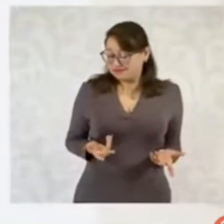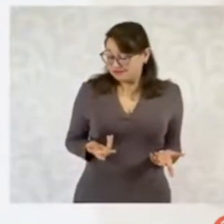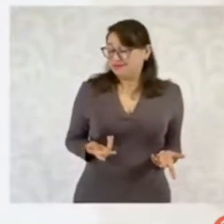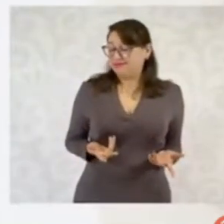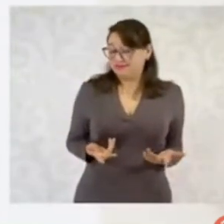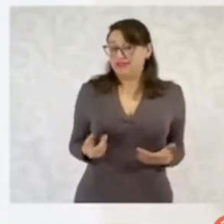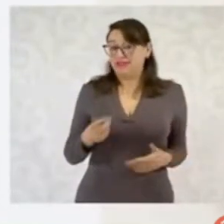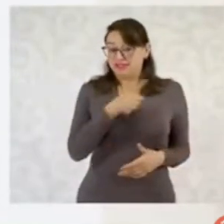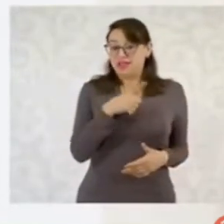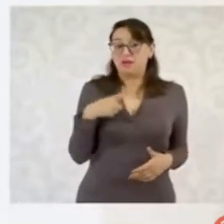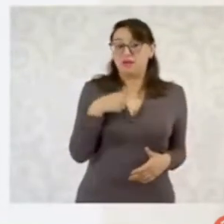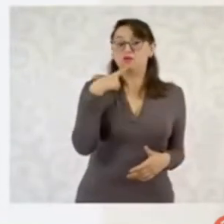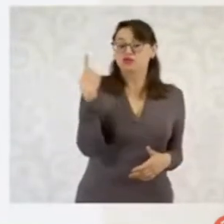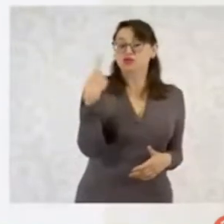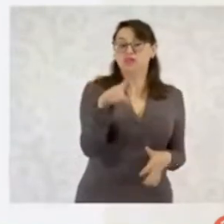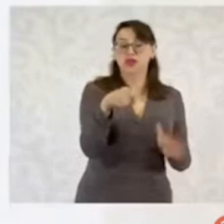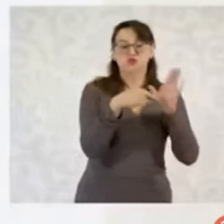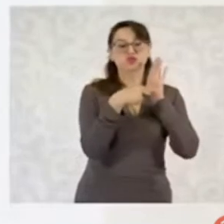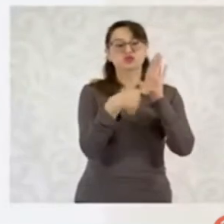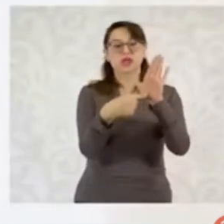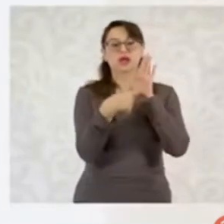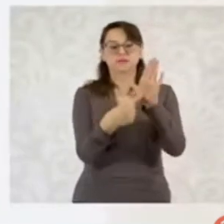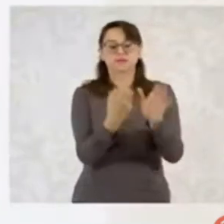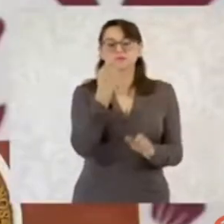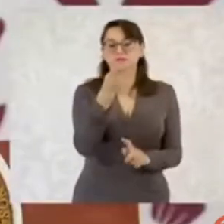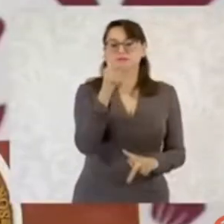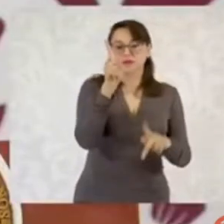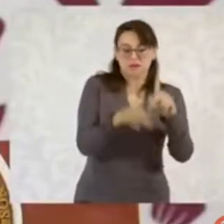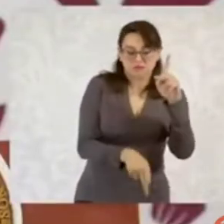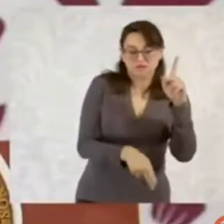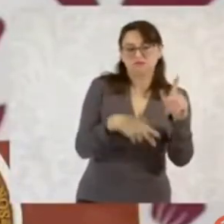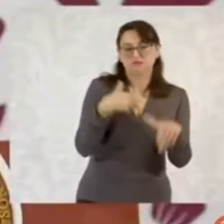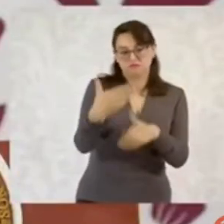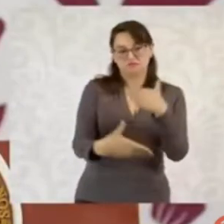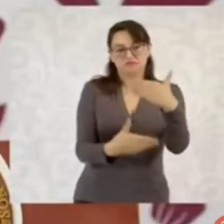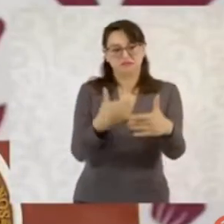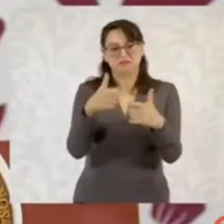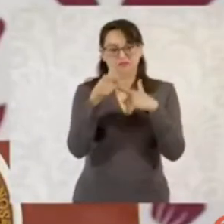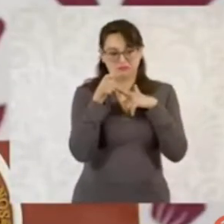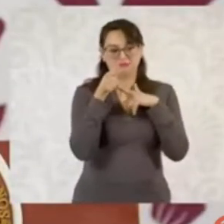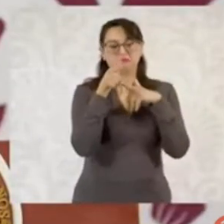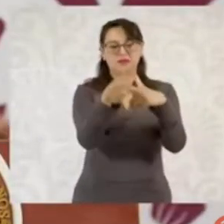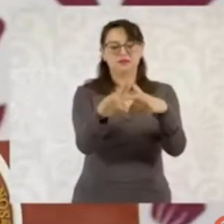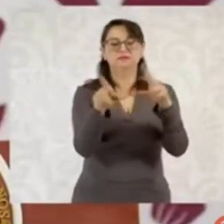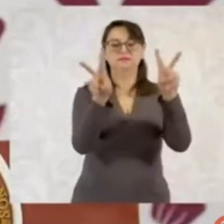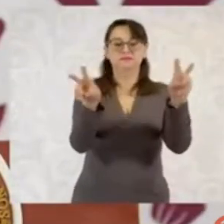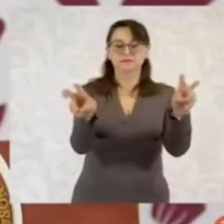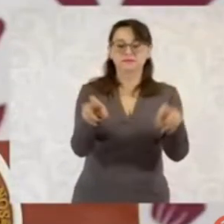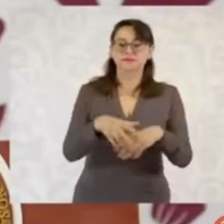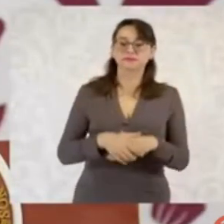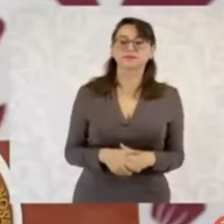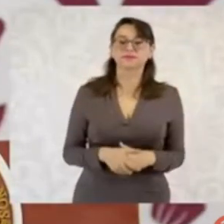Entonces, esta es una parte de lo que vamos a presentar y vamos a seguir presentando estos temas. Bueno, adelante ahora.